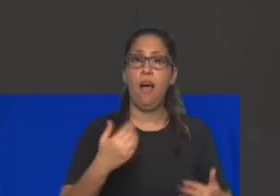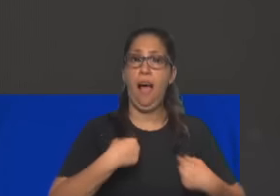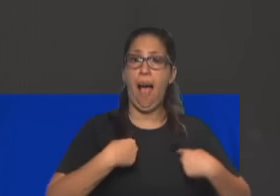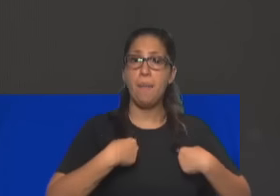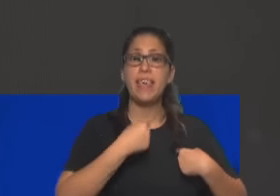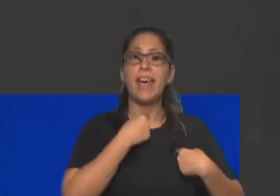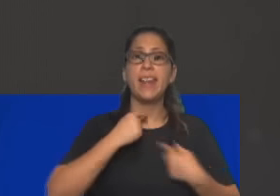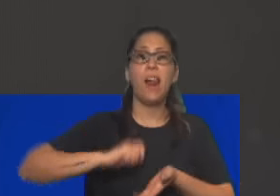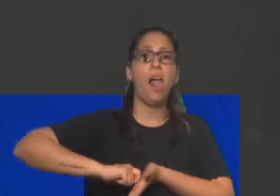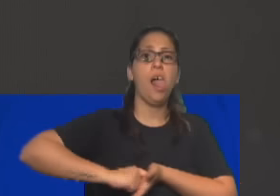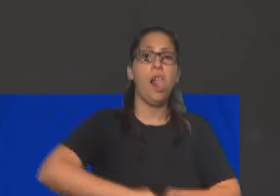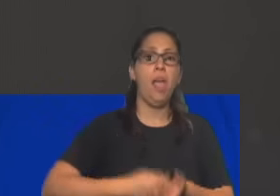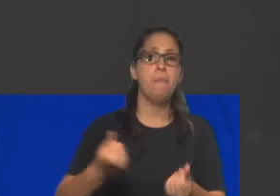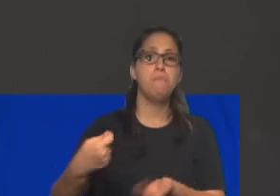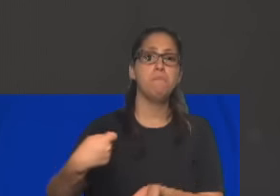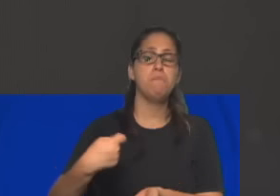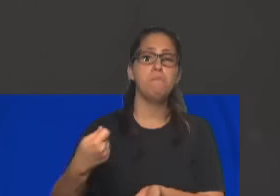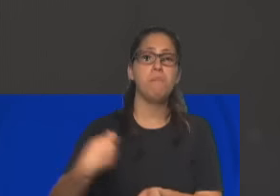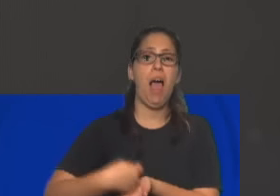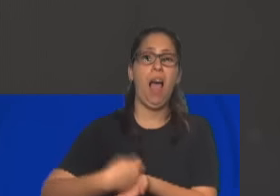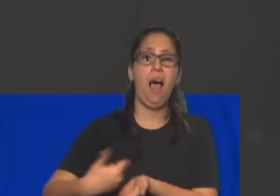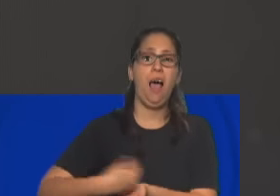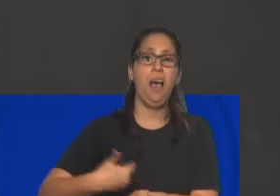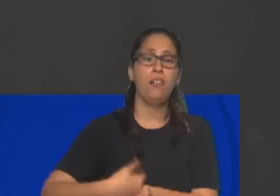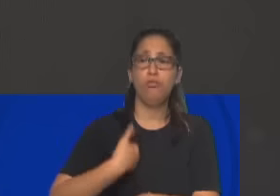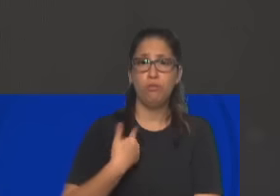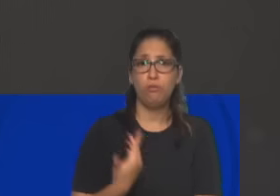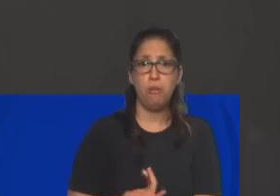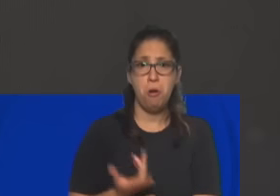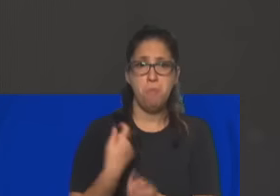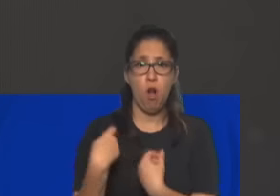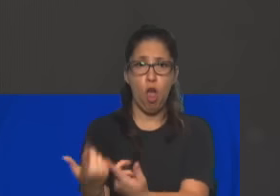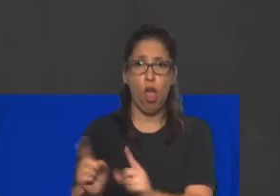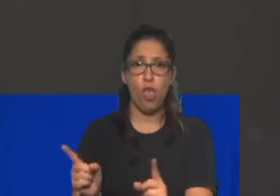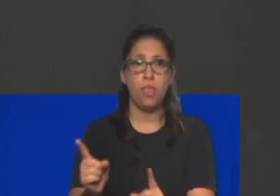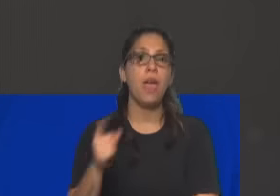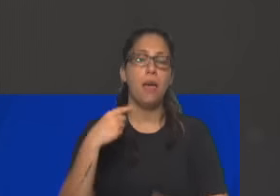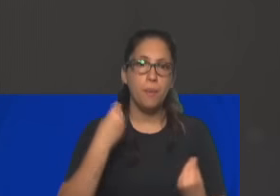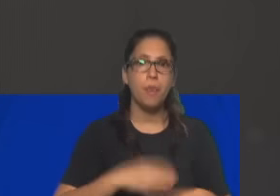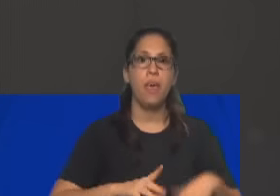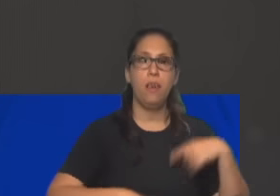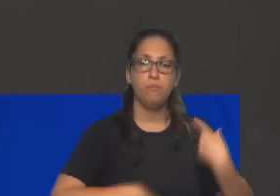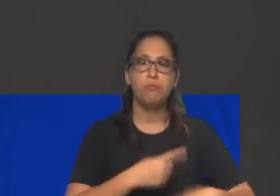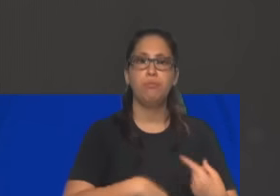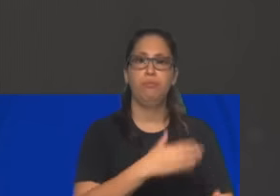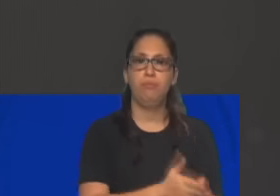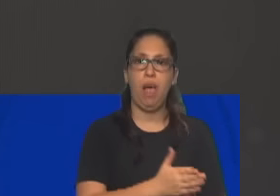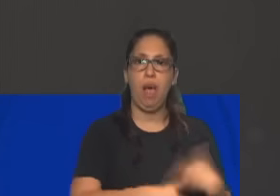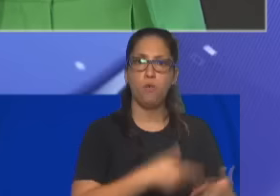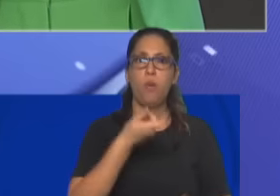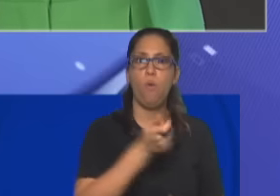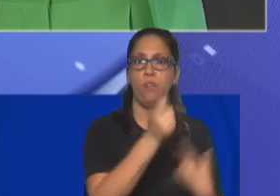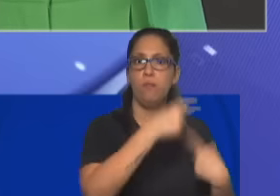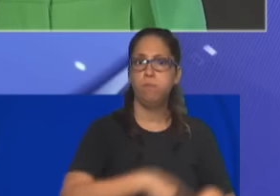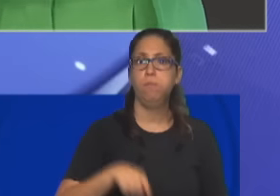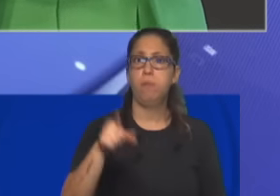querían extorsionar pidiéndome plata como yo no aced por eso es que avanzó este expediente Lo cierto es que